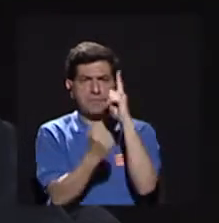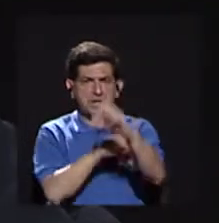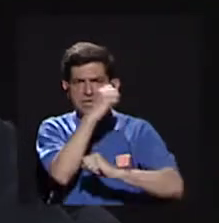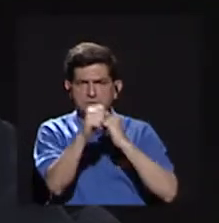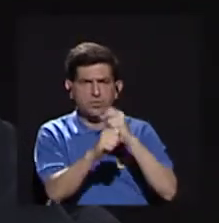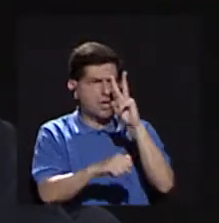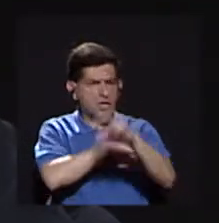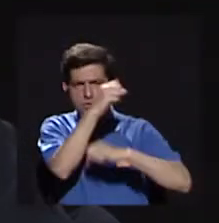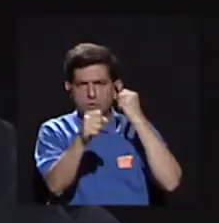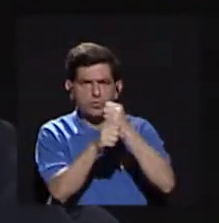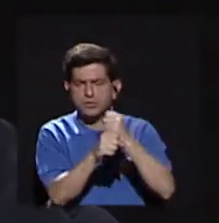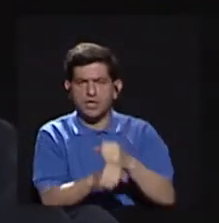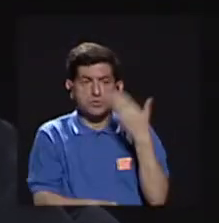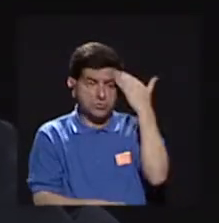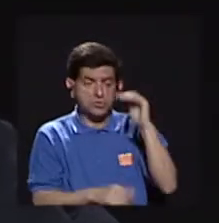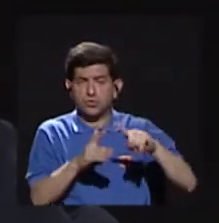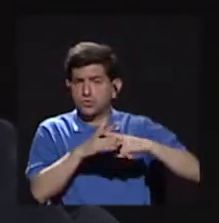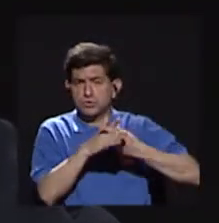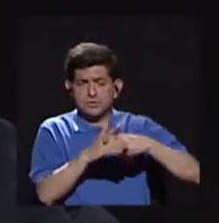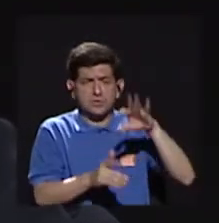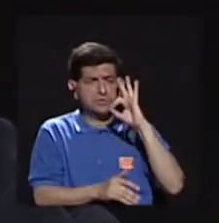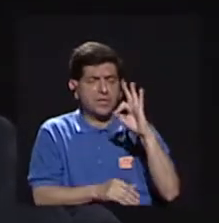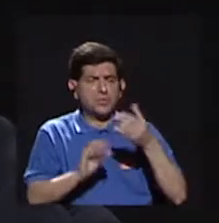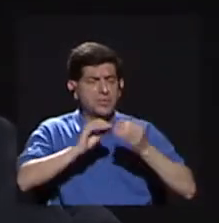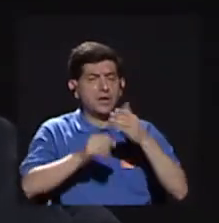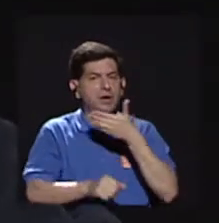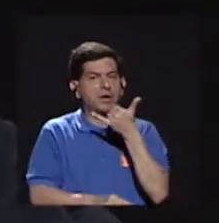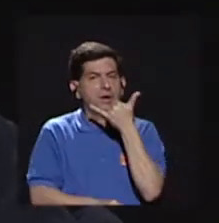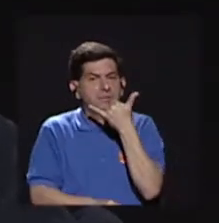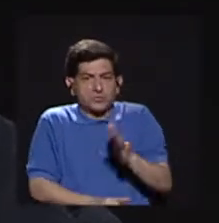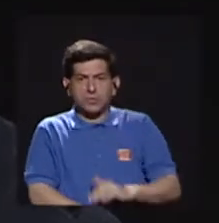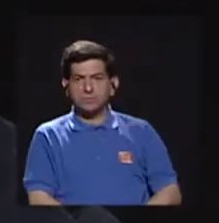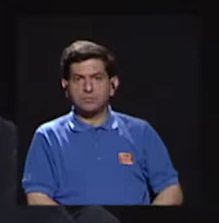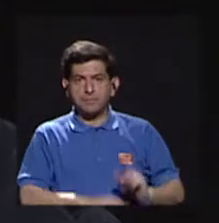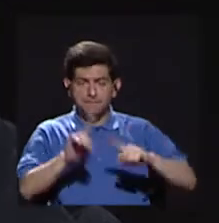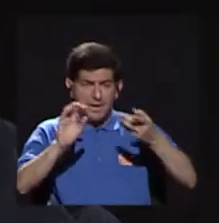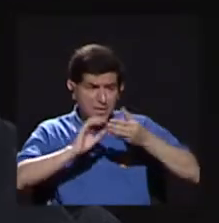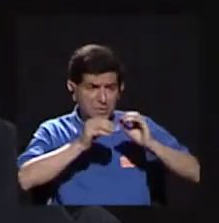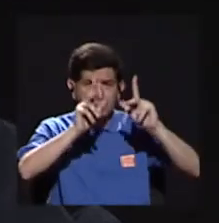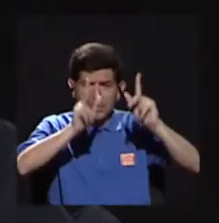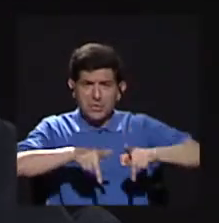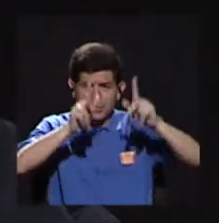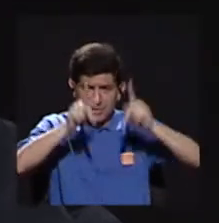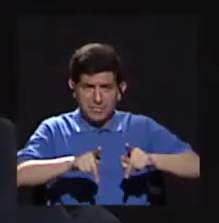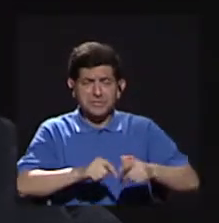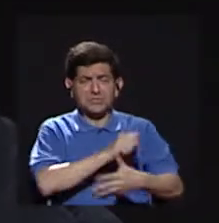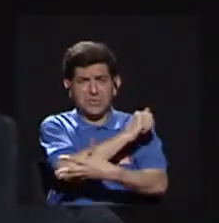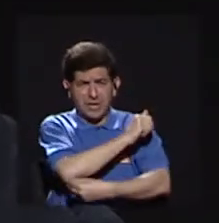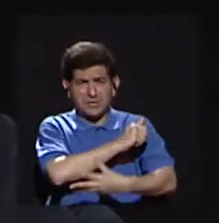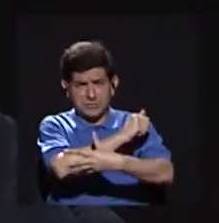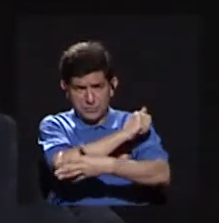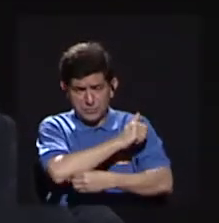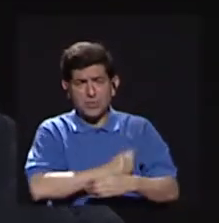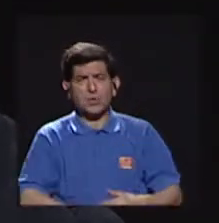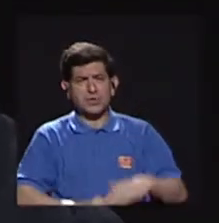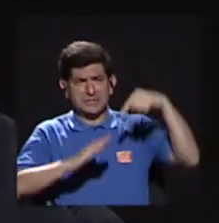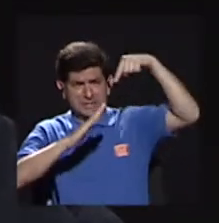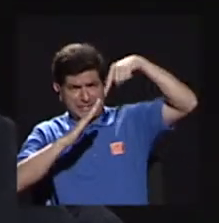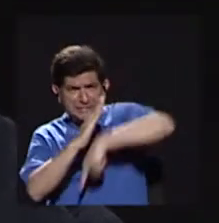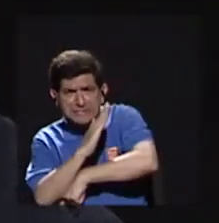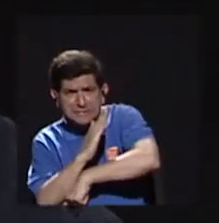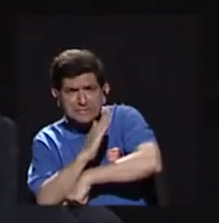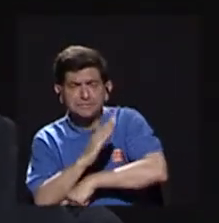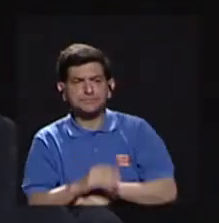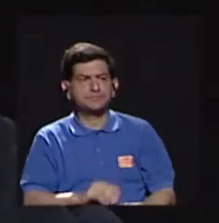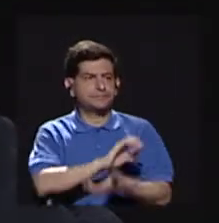dos años entonces si fue que se ajustaron muy bien los números o qué fue lo que pasó pero el número de personas en condición de